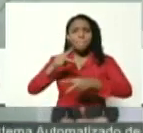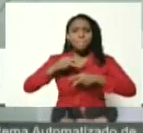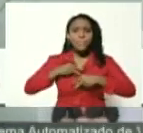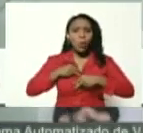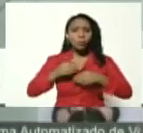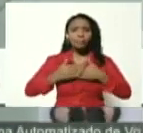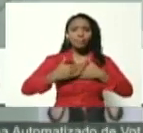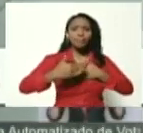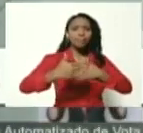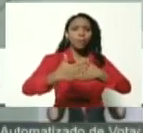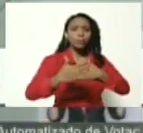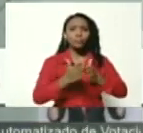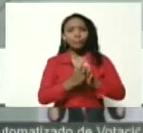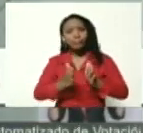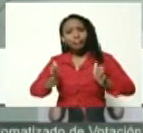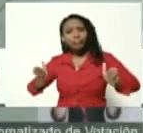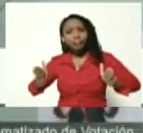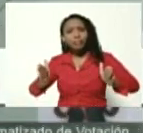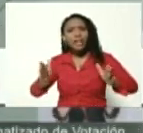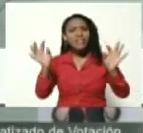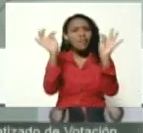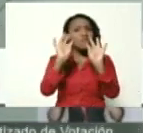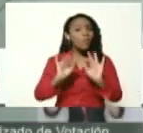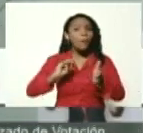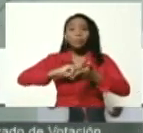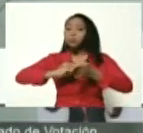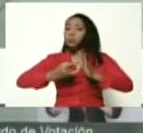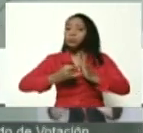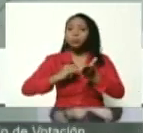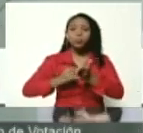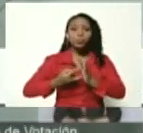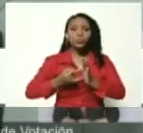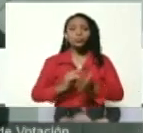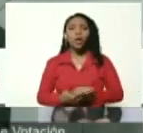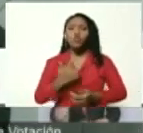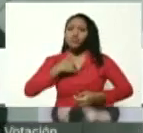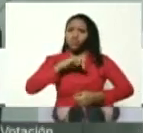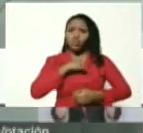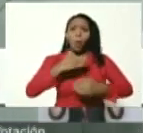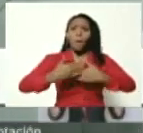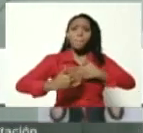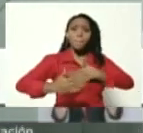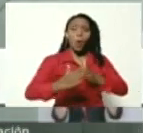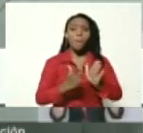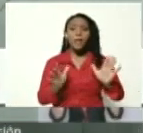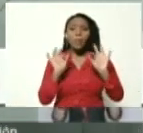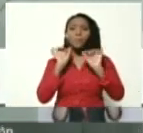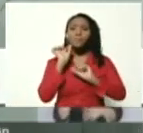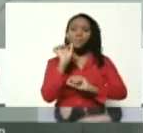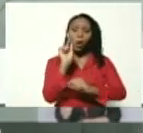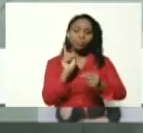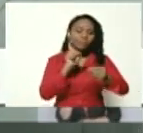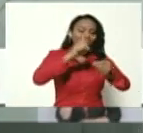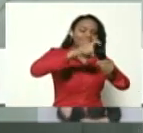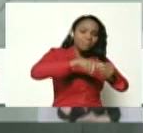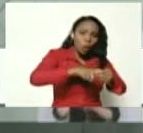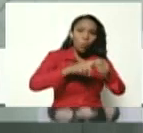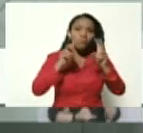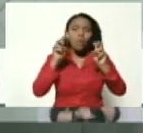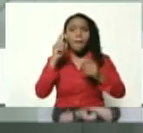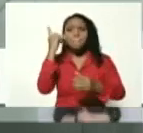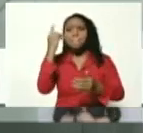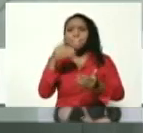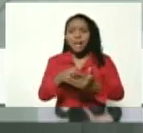ampliándolo de manera significativa. Hemos ampliado también los puntos de registro, 1000 en todo